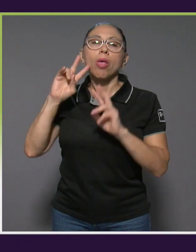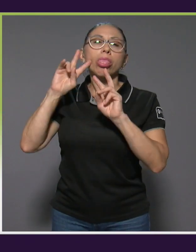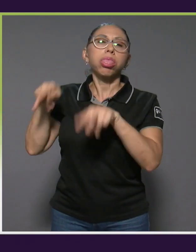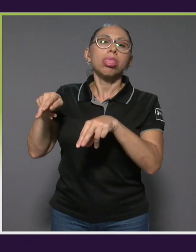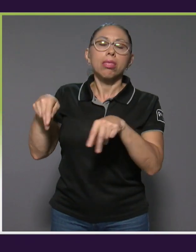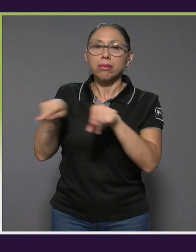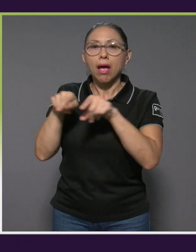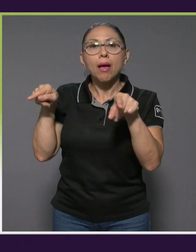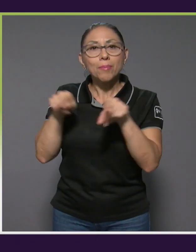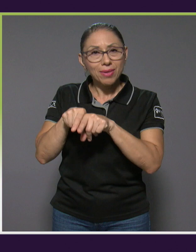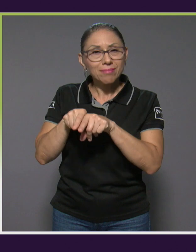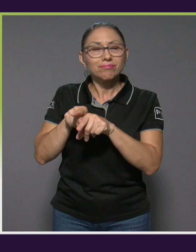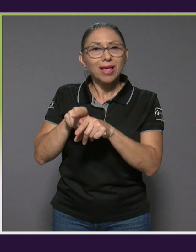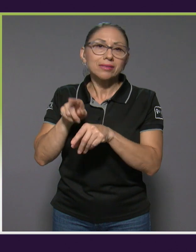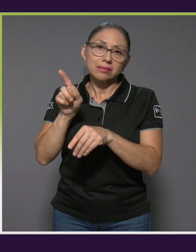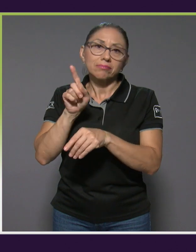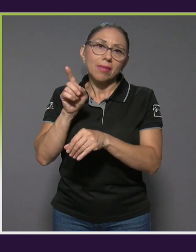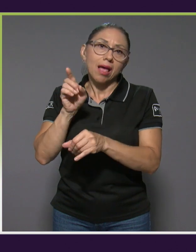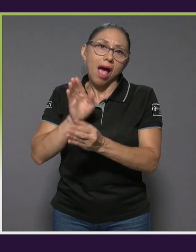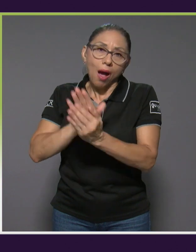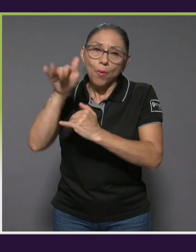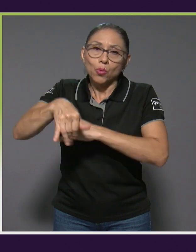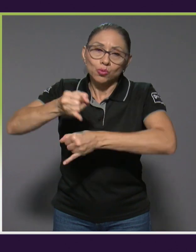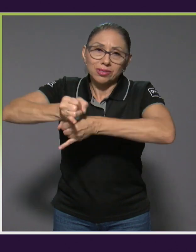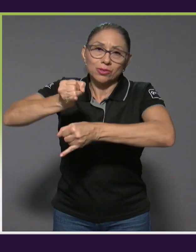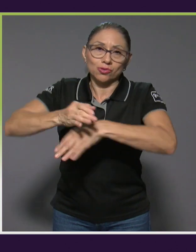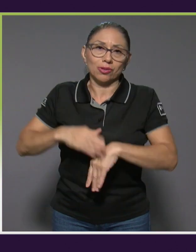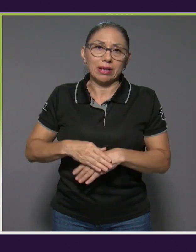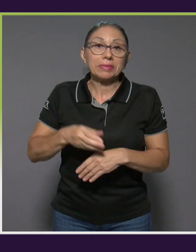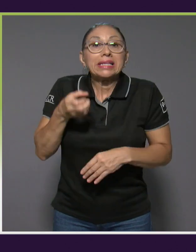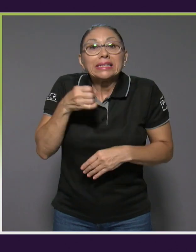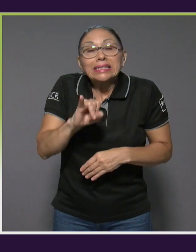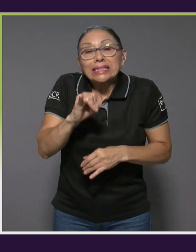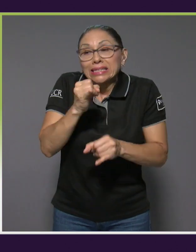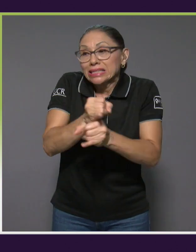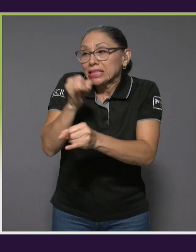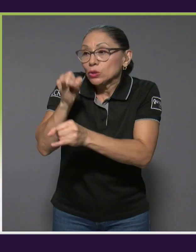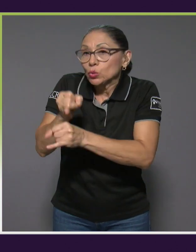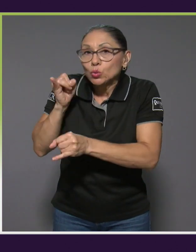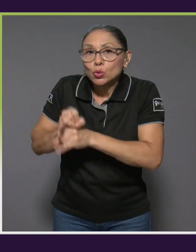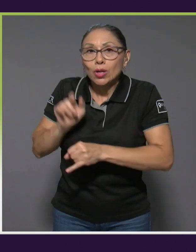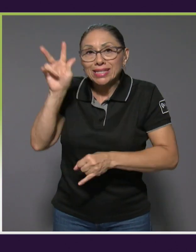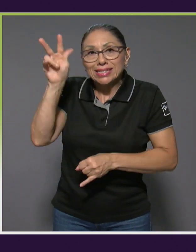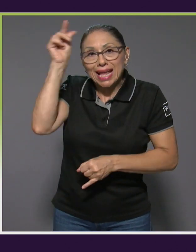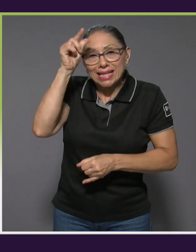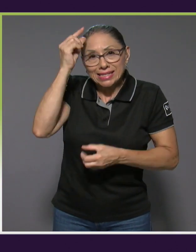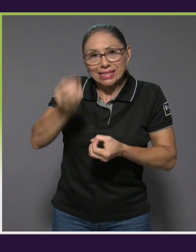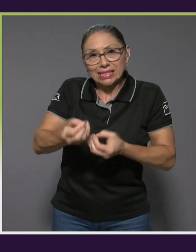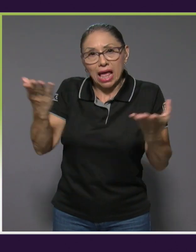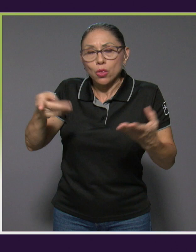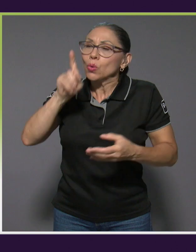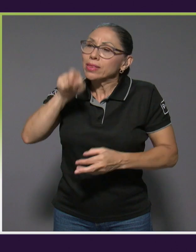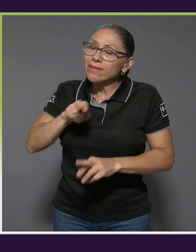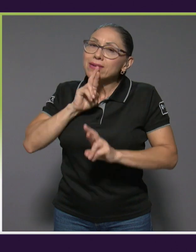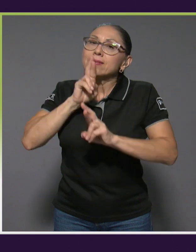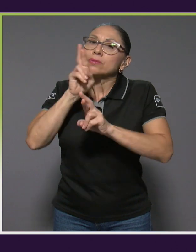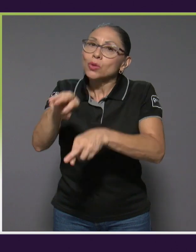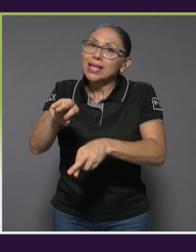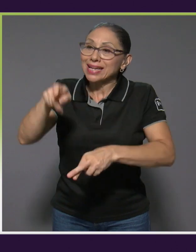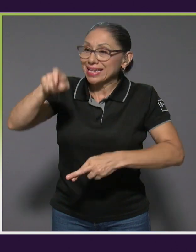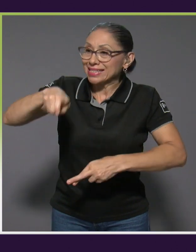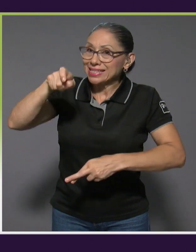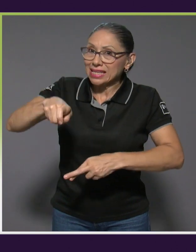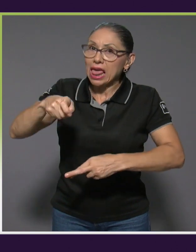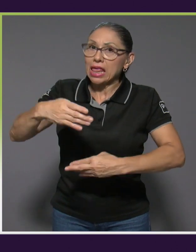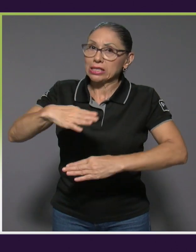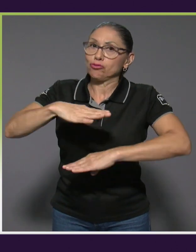de ese abuso institucional, ¿verdad? Si las instituciones del Estado que deben responder a las necesidades de la población adulta mayor no lo